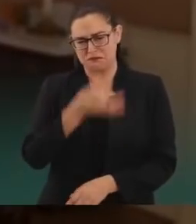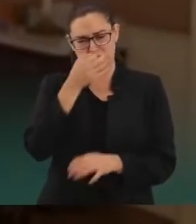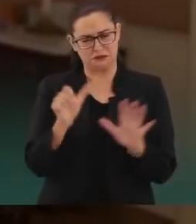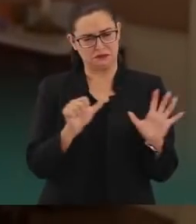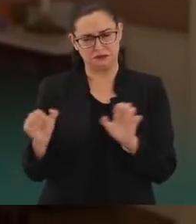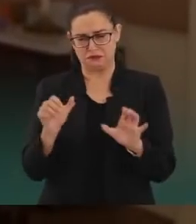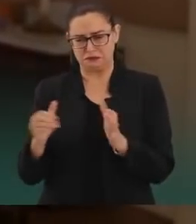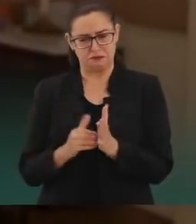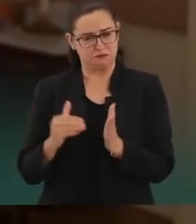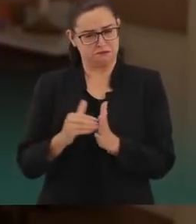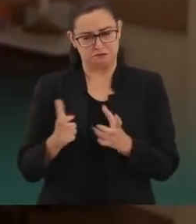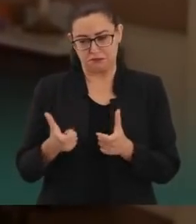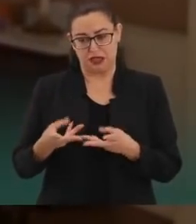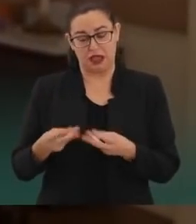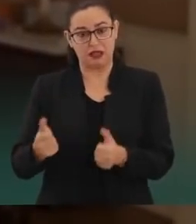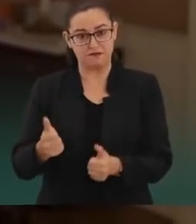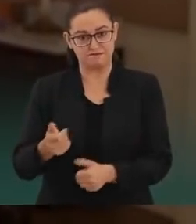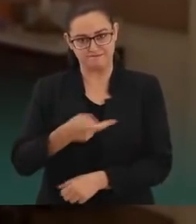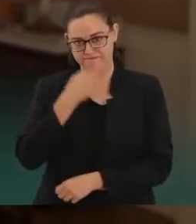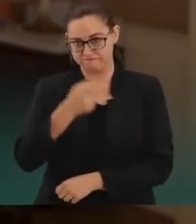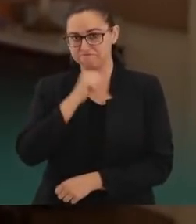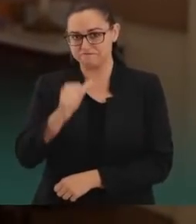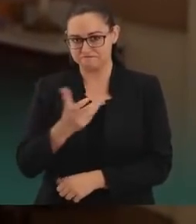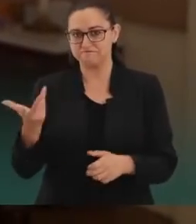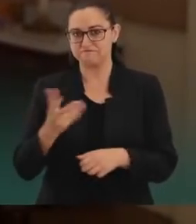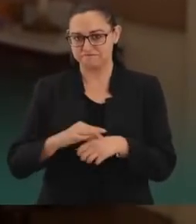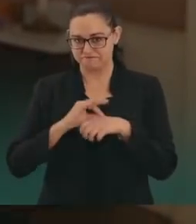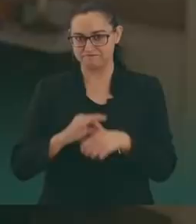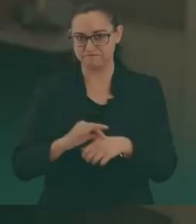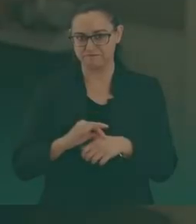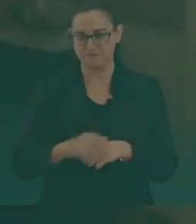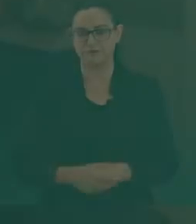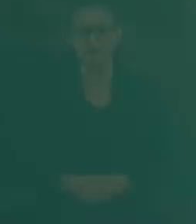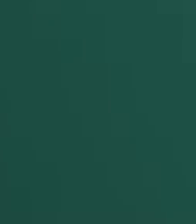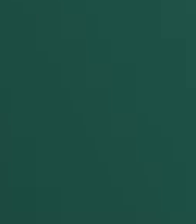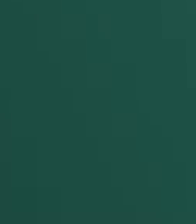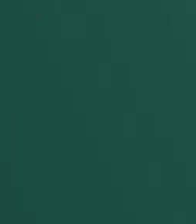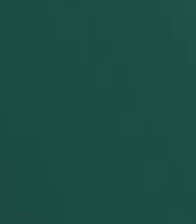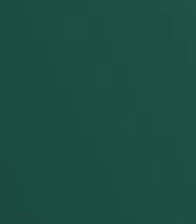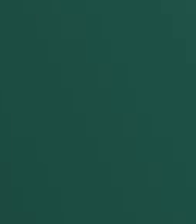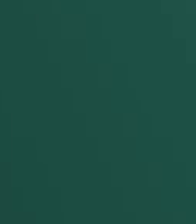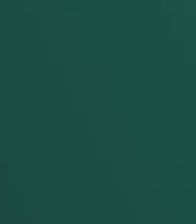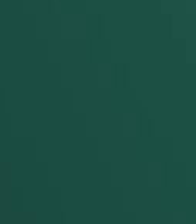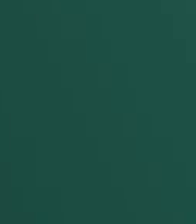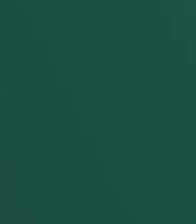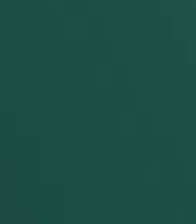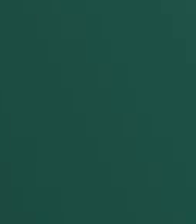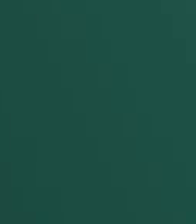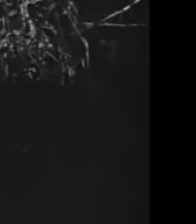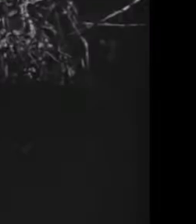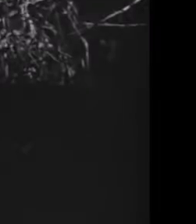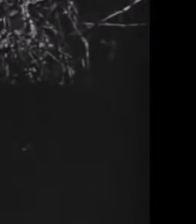ocupamos 600 millones. Hechos, no palabras. Tercer informe.